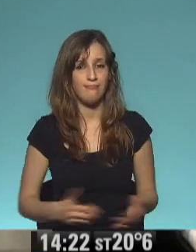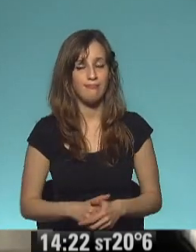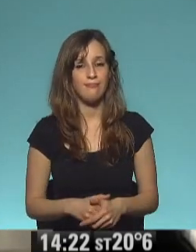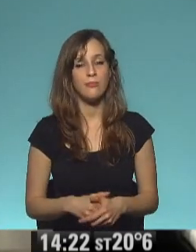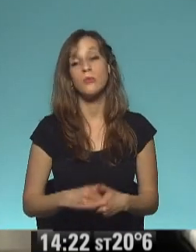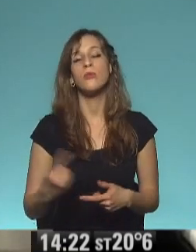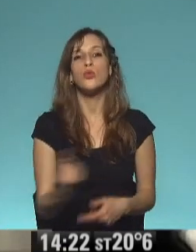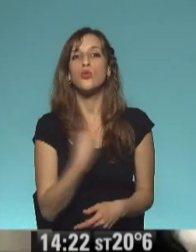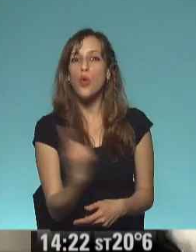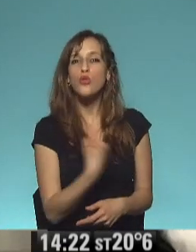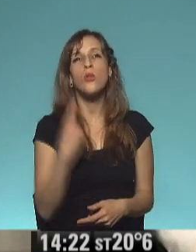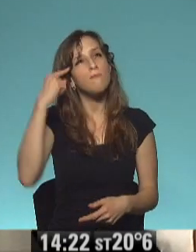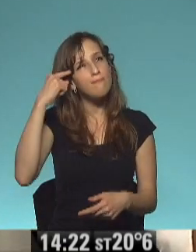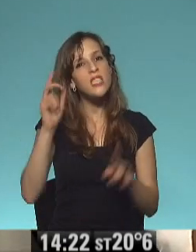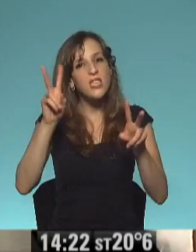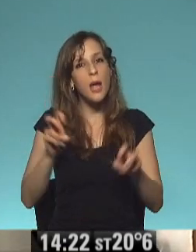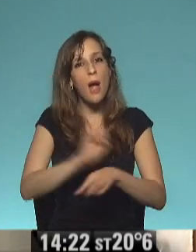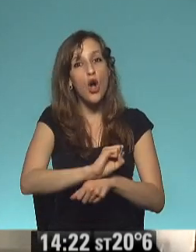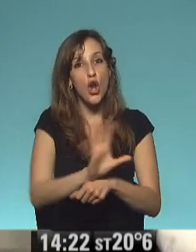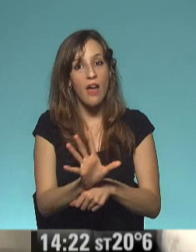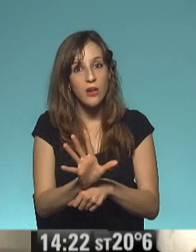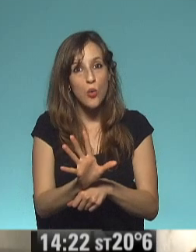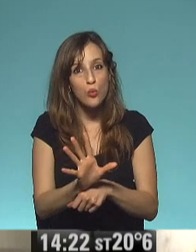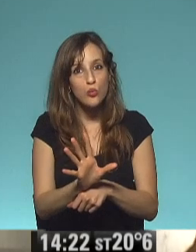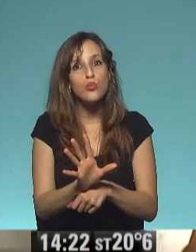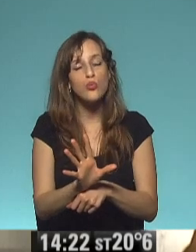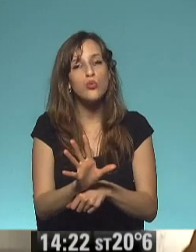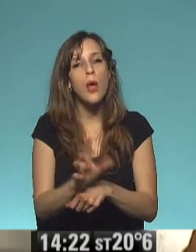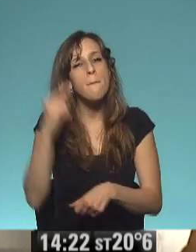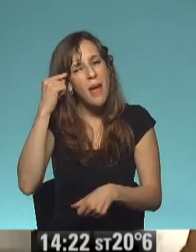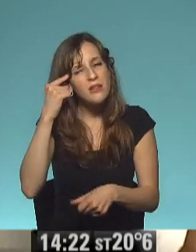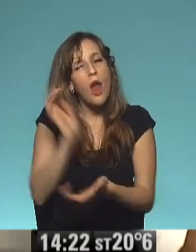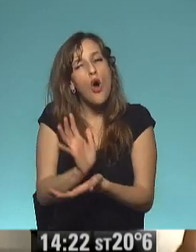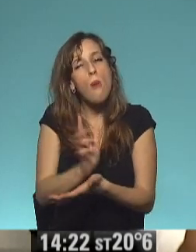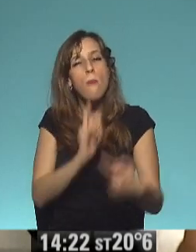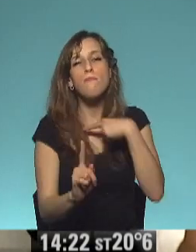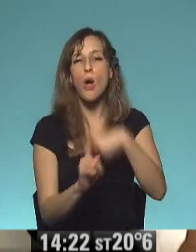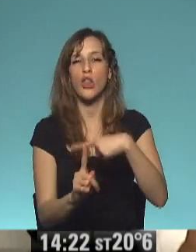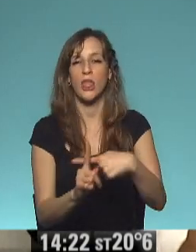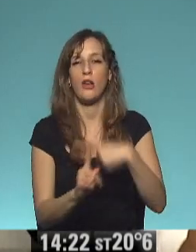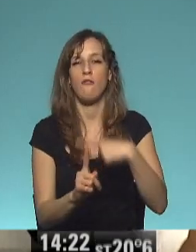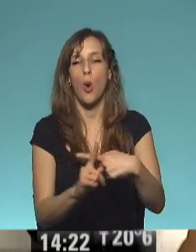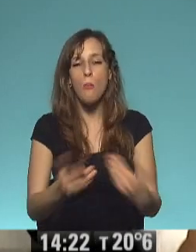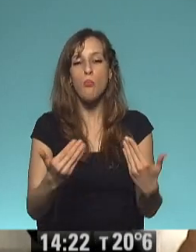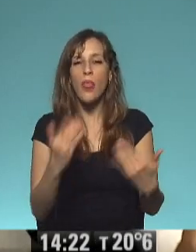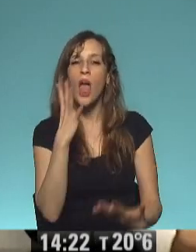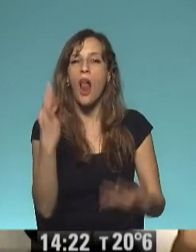nosotros, la pandemia, lo que nos da es la oportunidad de revisar esa Argentina y construirla de otro modo.